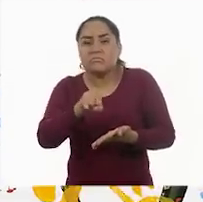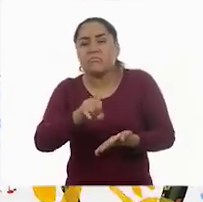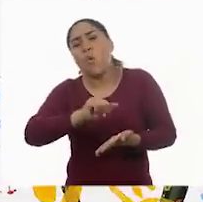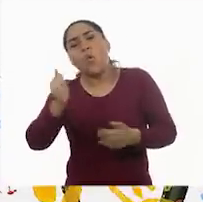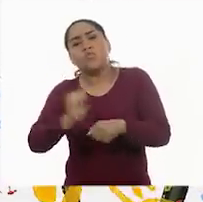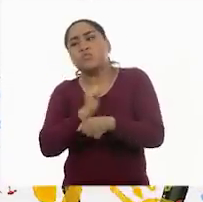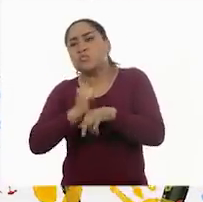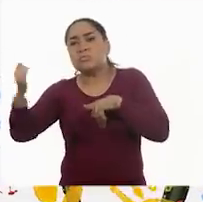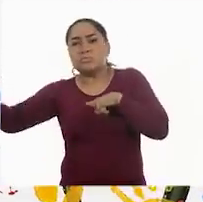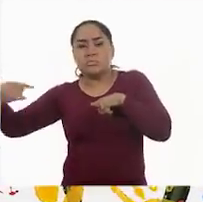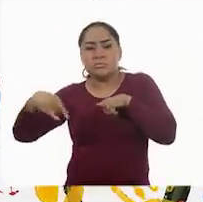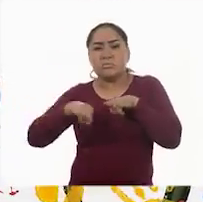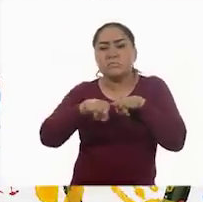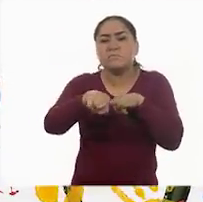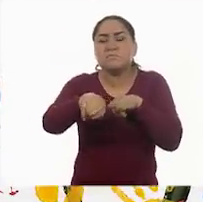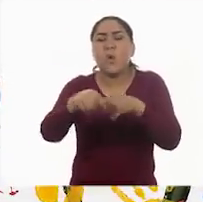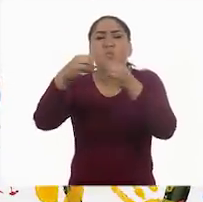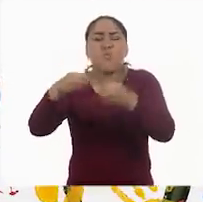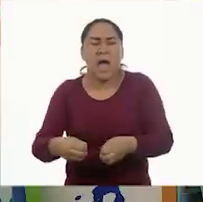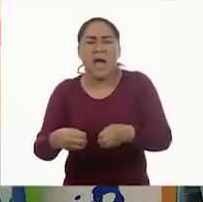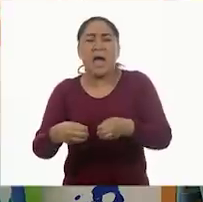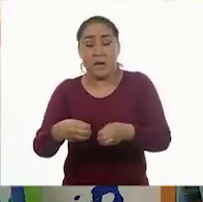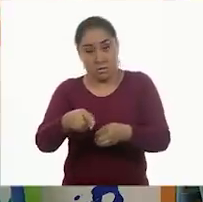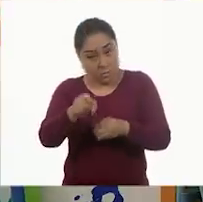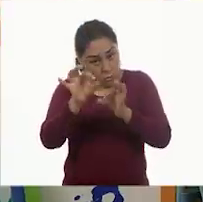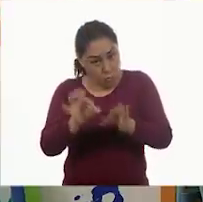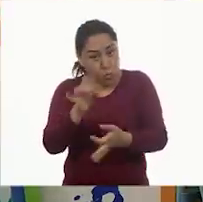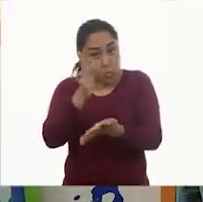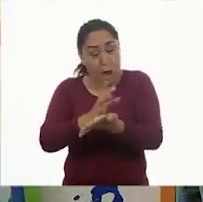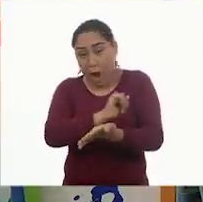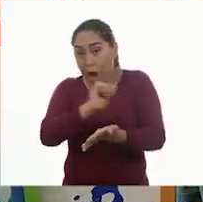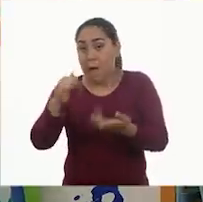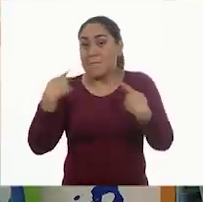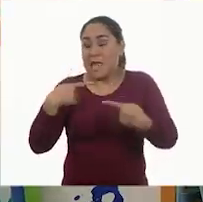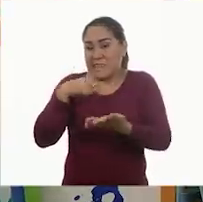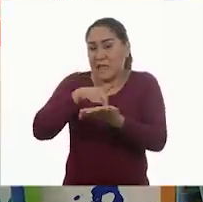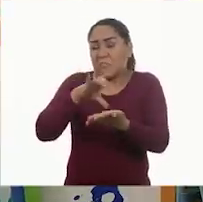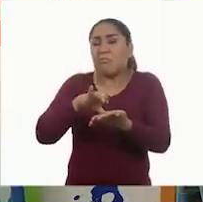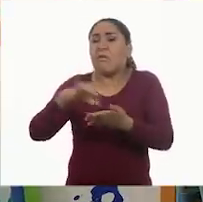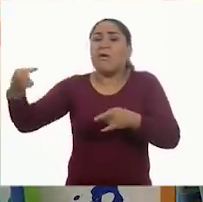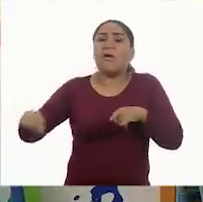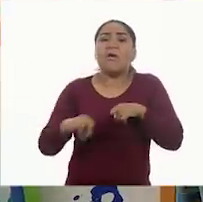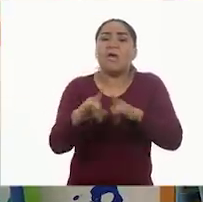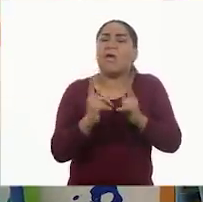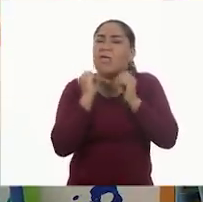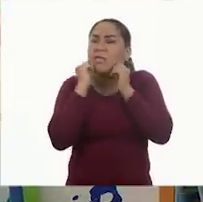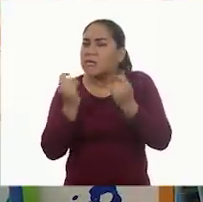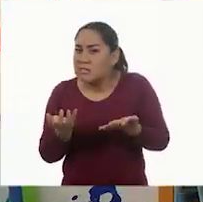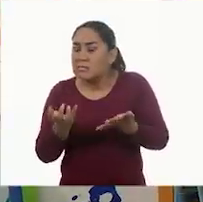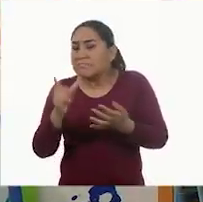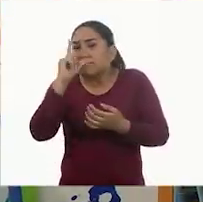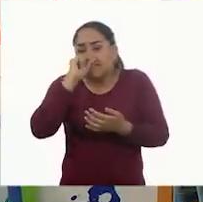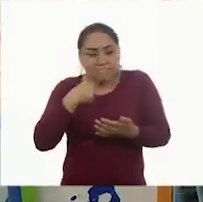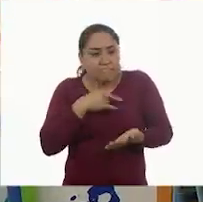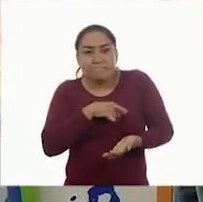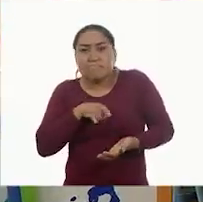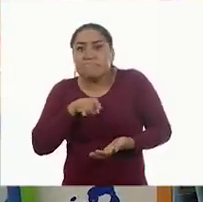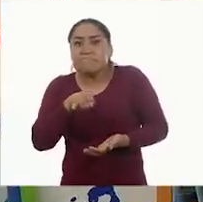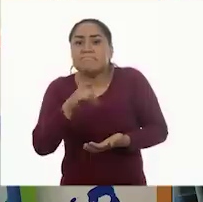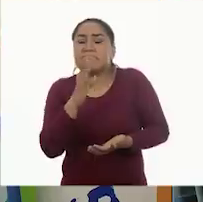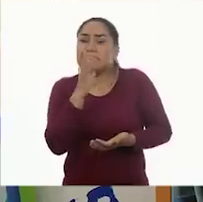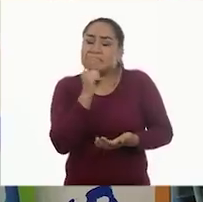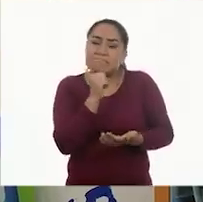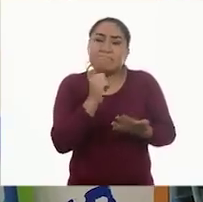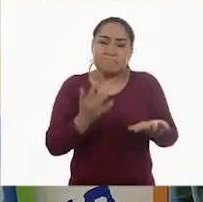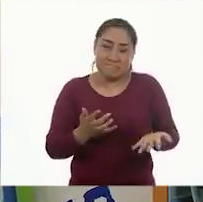más obstruyendo ese espacio destinado específicamente a las personas con discapacidad. Entonces no se podían estacionar, pero